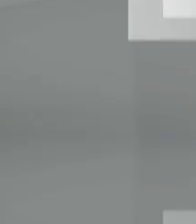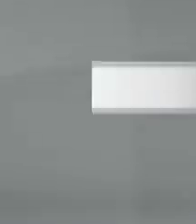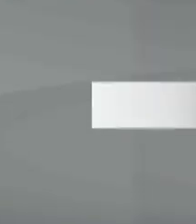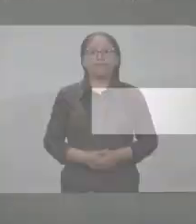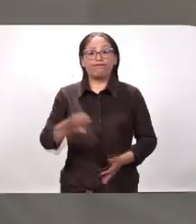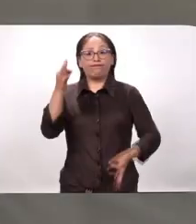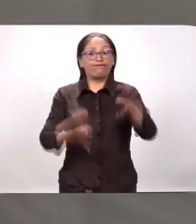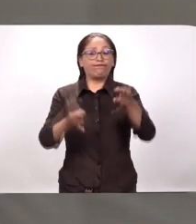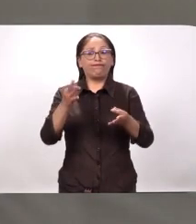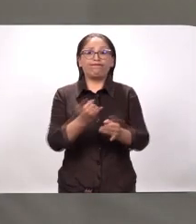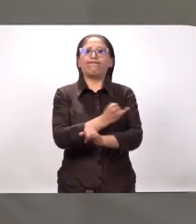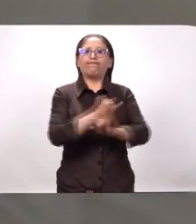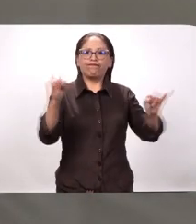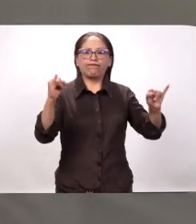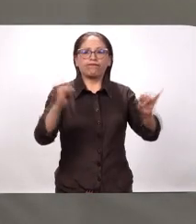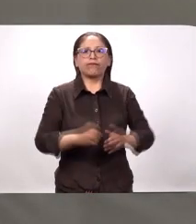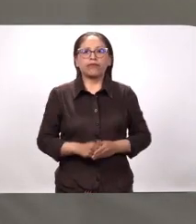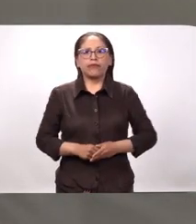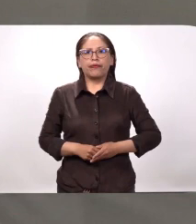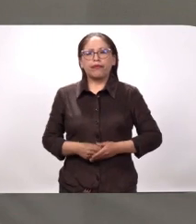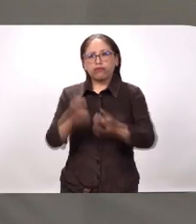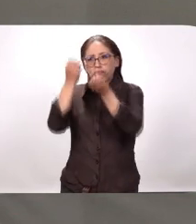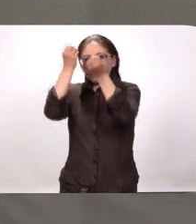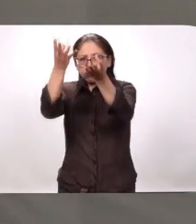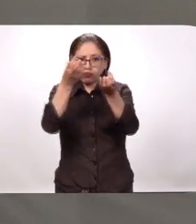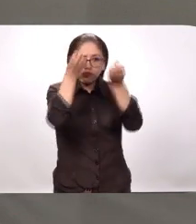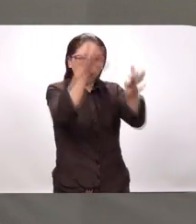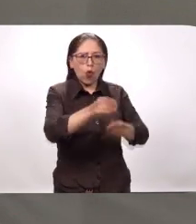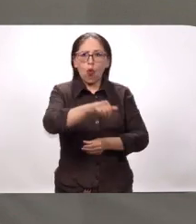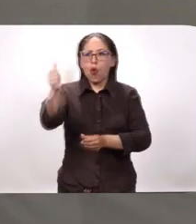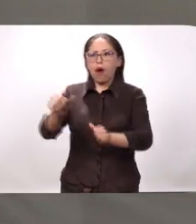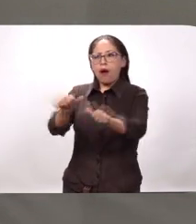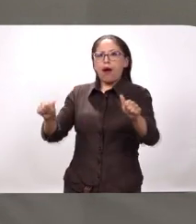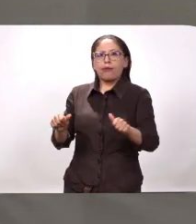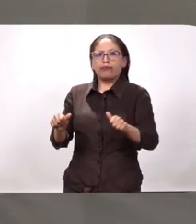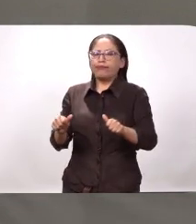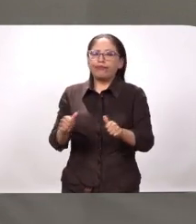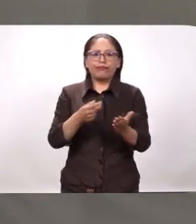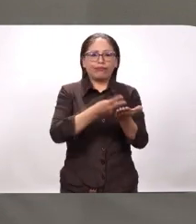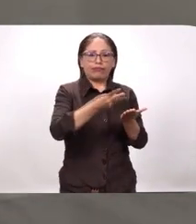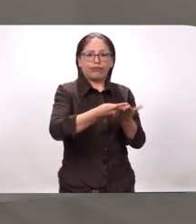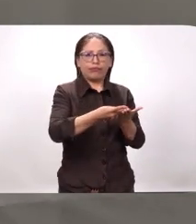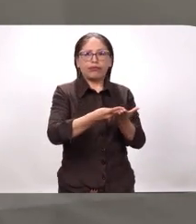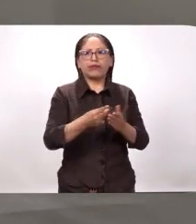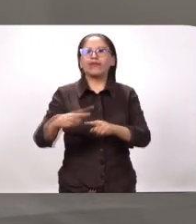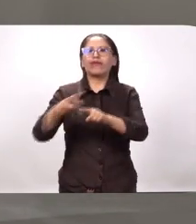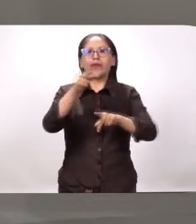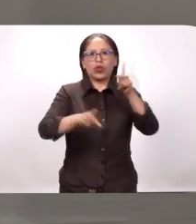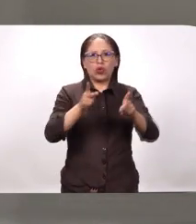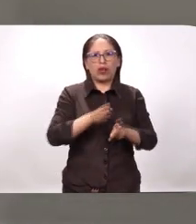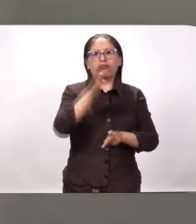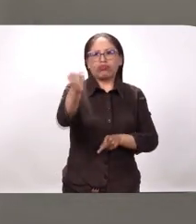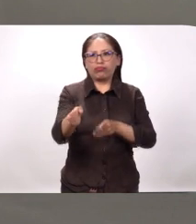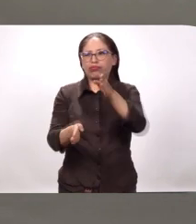registro. Por una justicia independiente que no se someta a ningún órgano de poder, propongo que todos